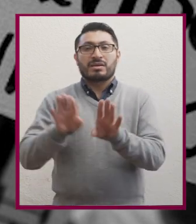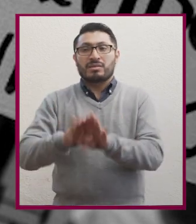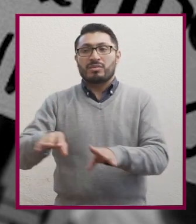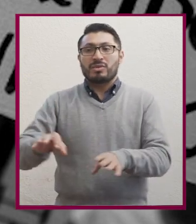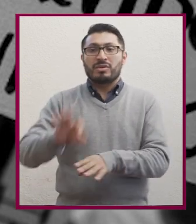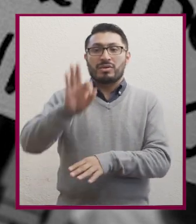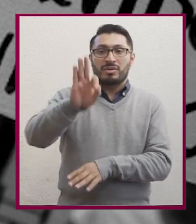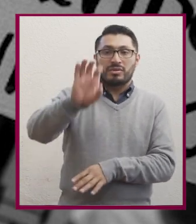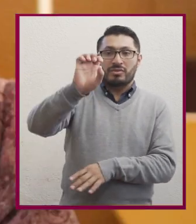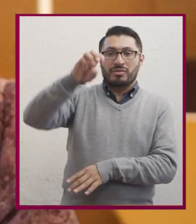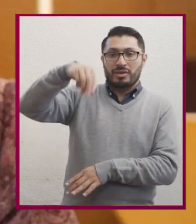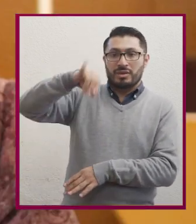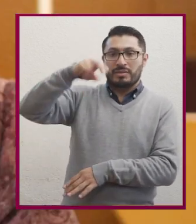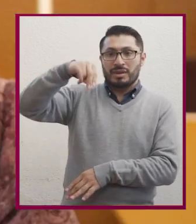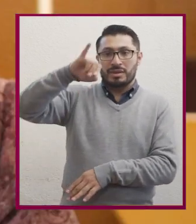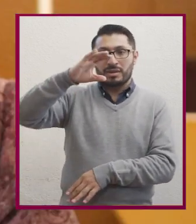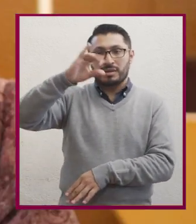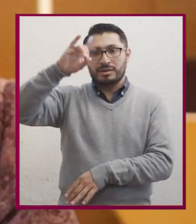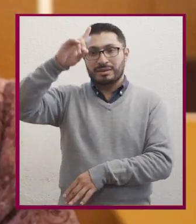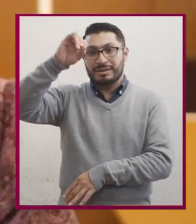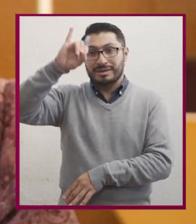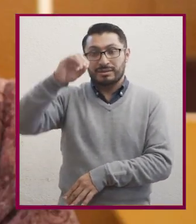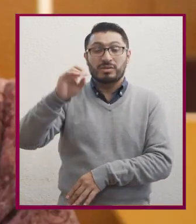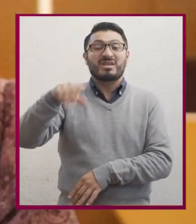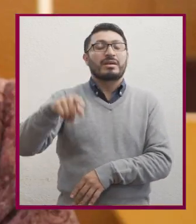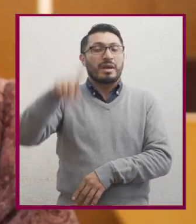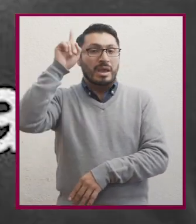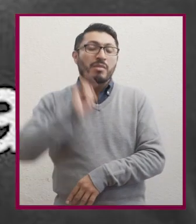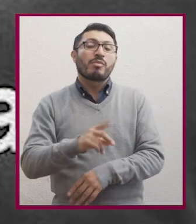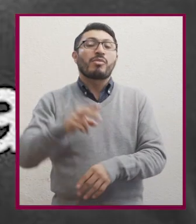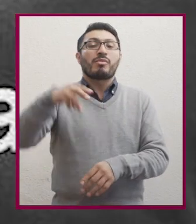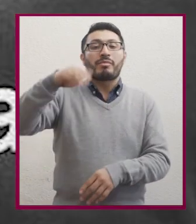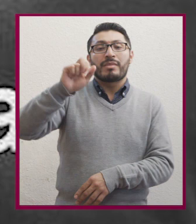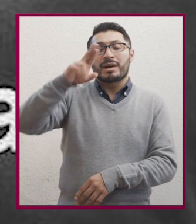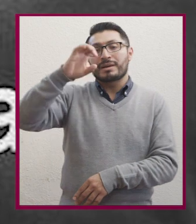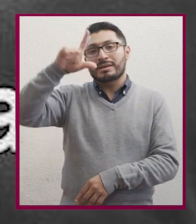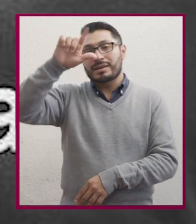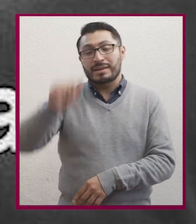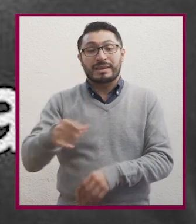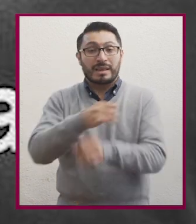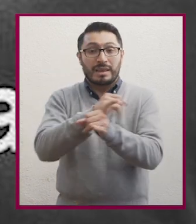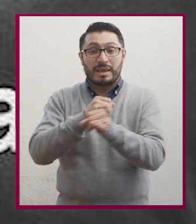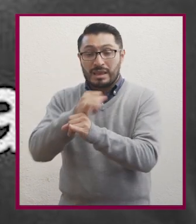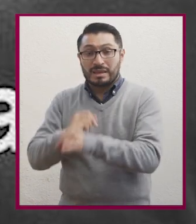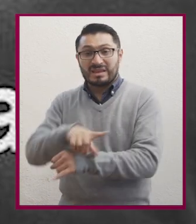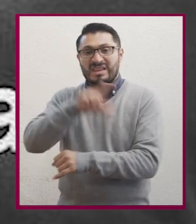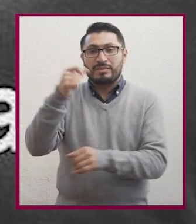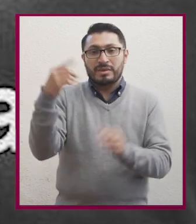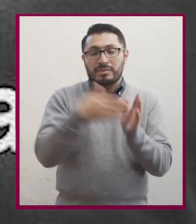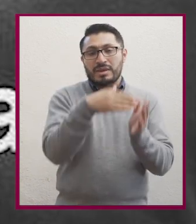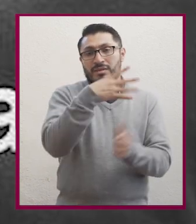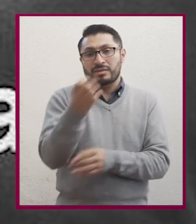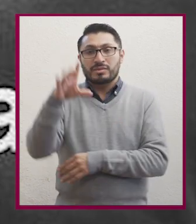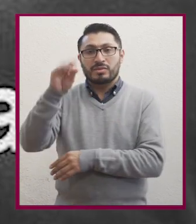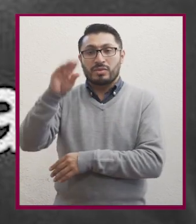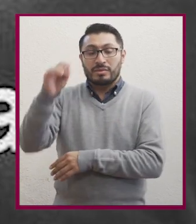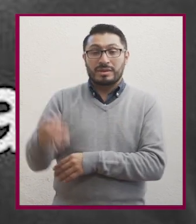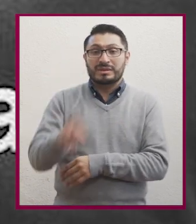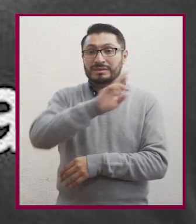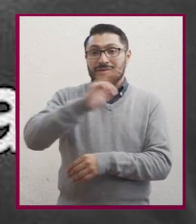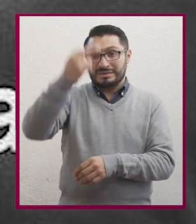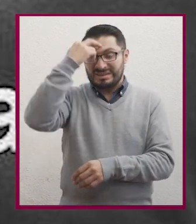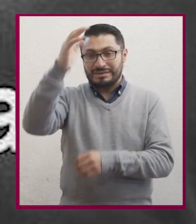como feminicidio por la investigadora Marcela Lagarde. A partir de los años 90 se comenzó a reconocer la violación